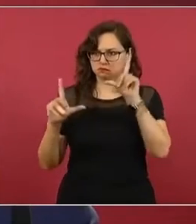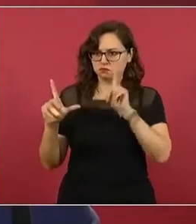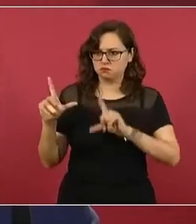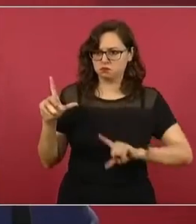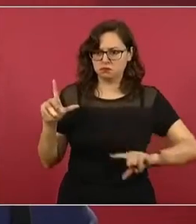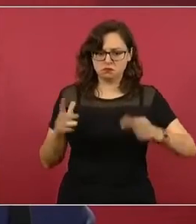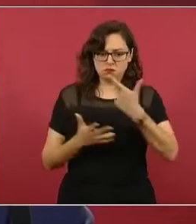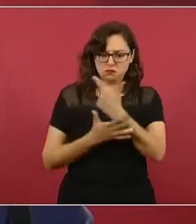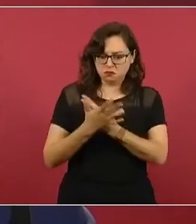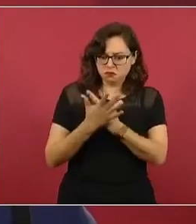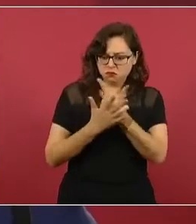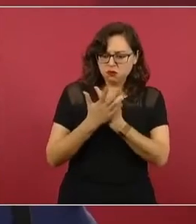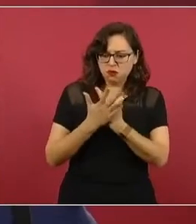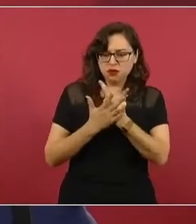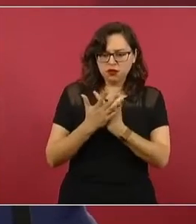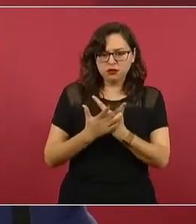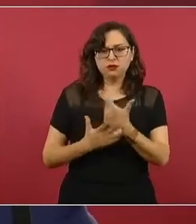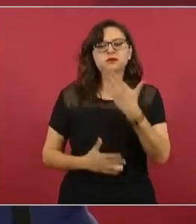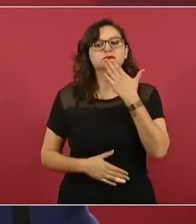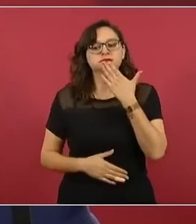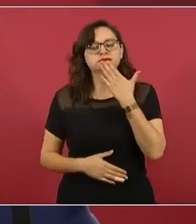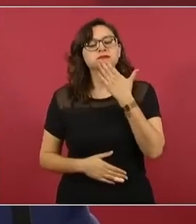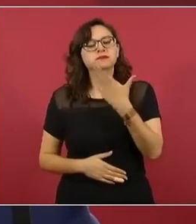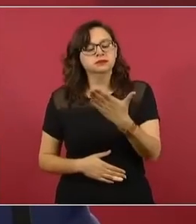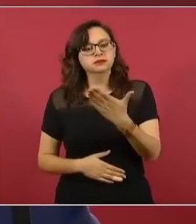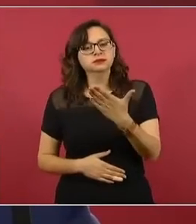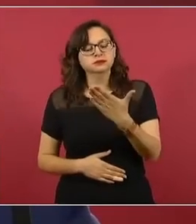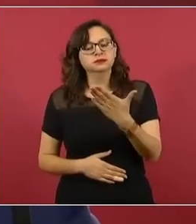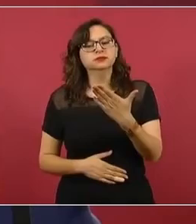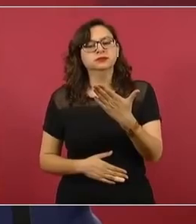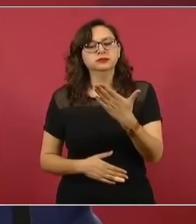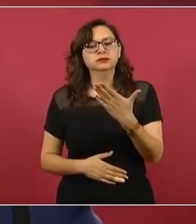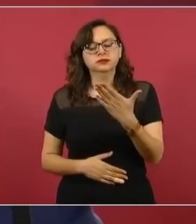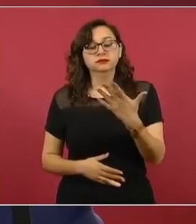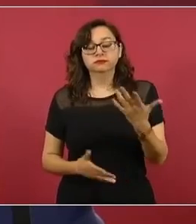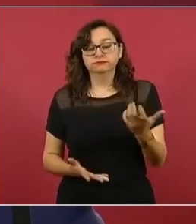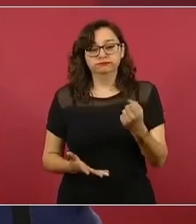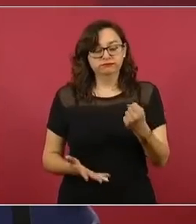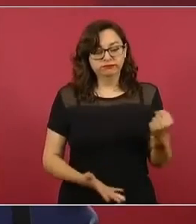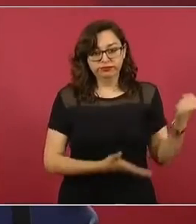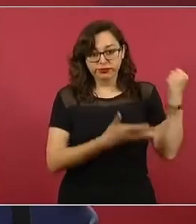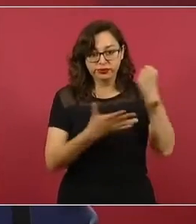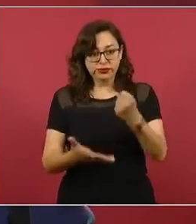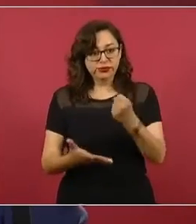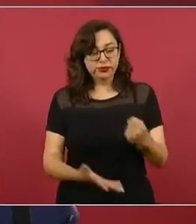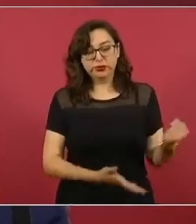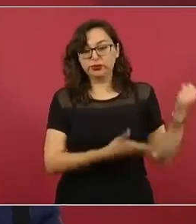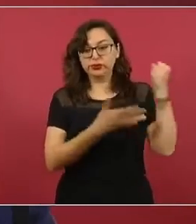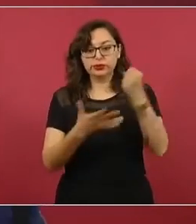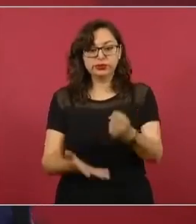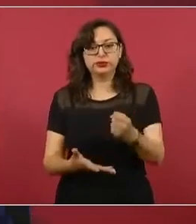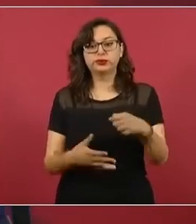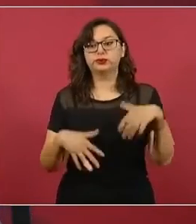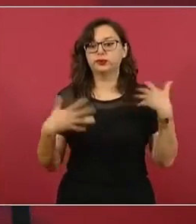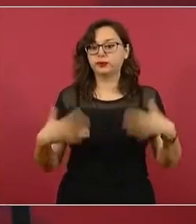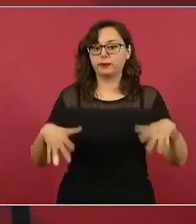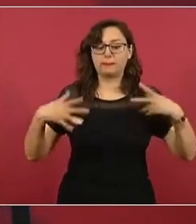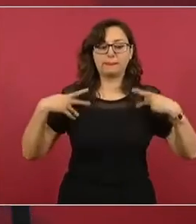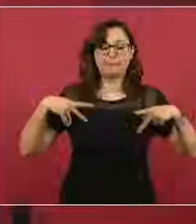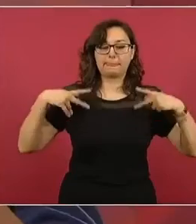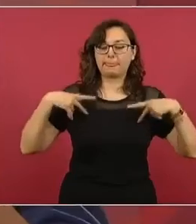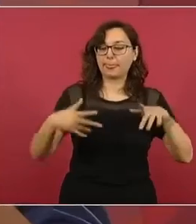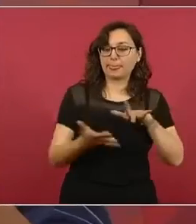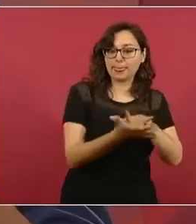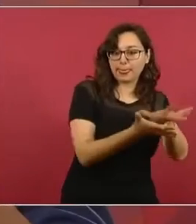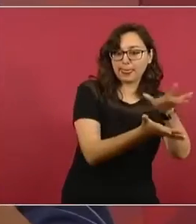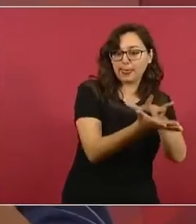Estamos también destinando muchos recursos, como nunca, al bienestar de